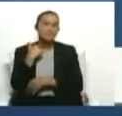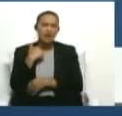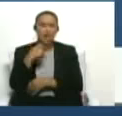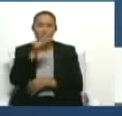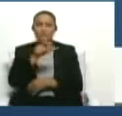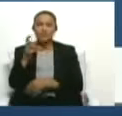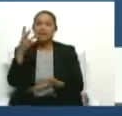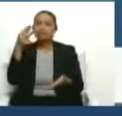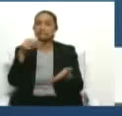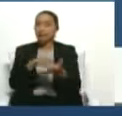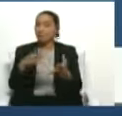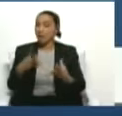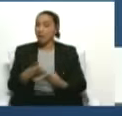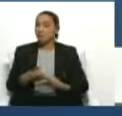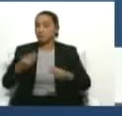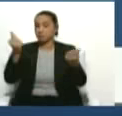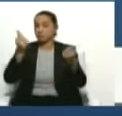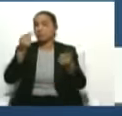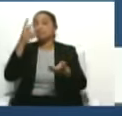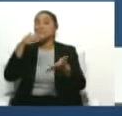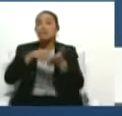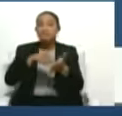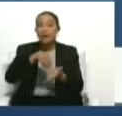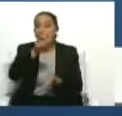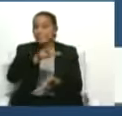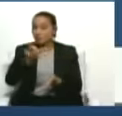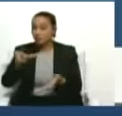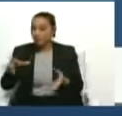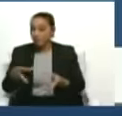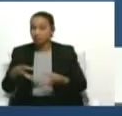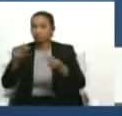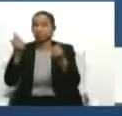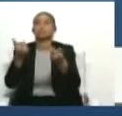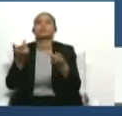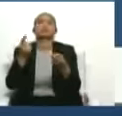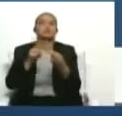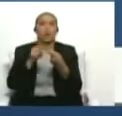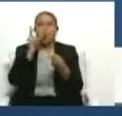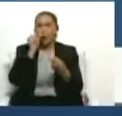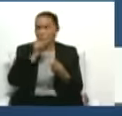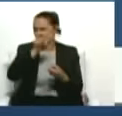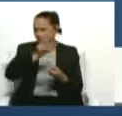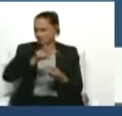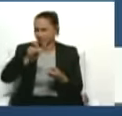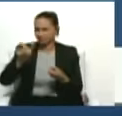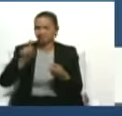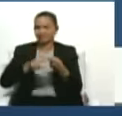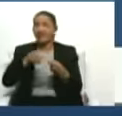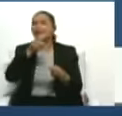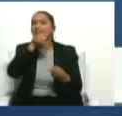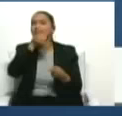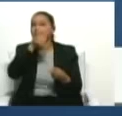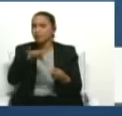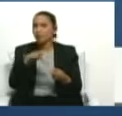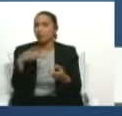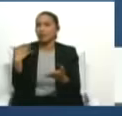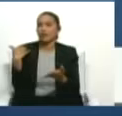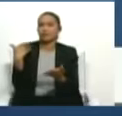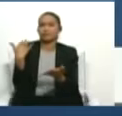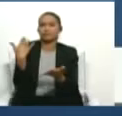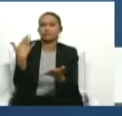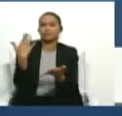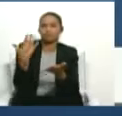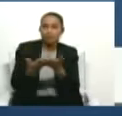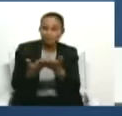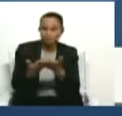Emblemáticos casos hay. El de Alejandro Tejero Cuenca, el de Víctor Soto Rojas. Su madre, con casi 100 años,